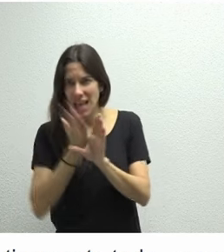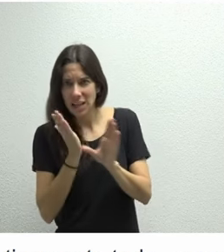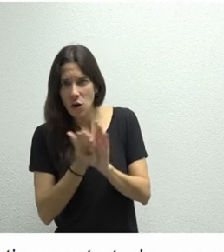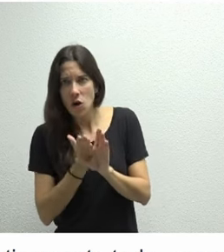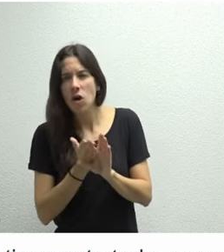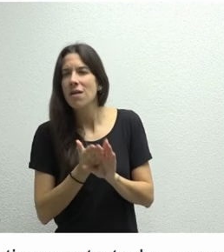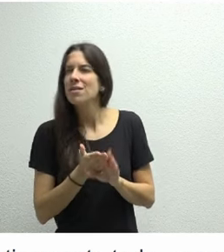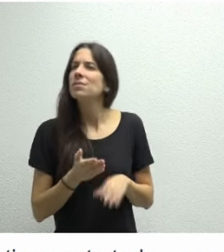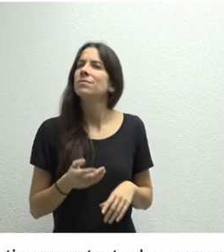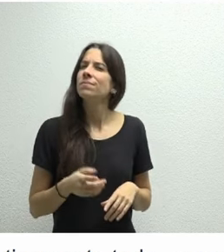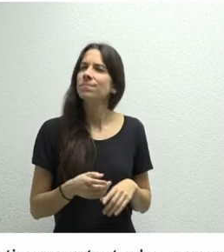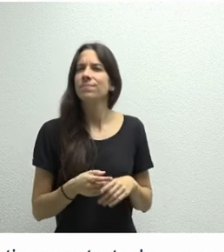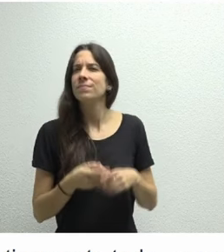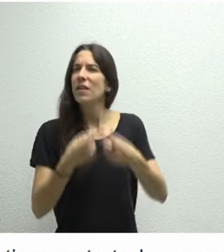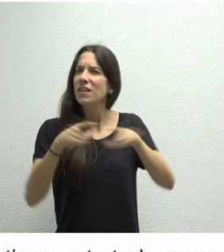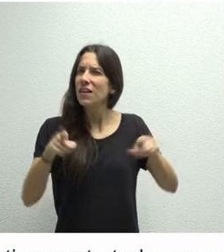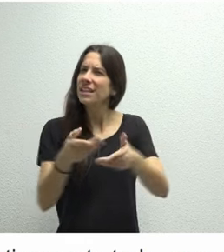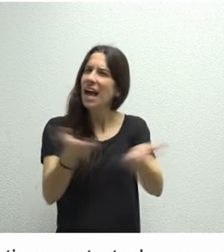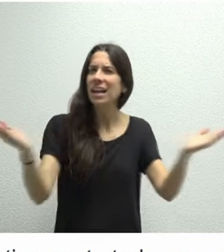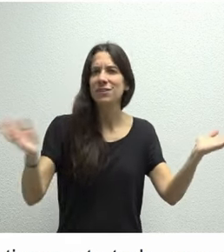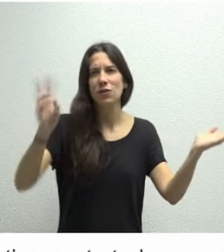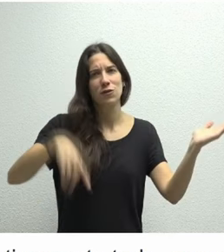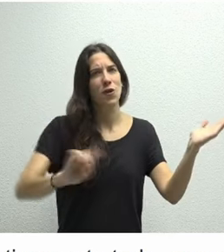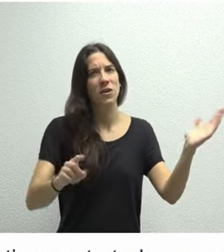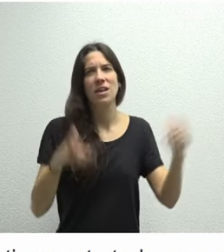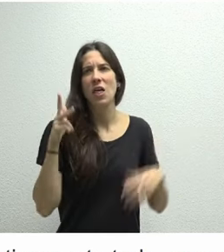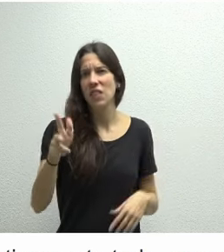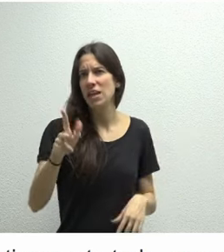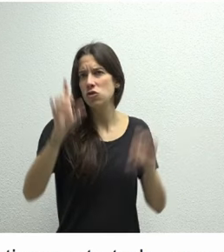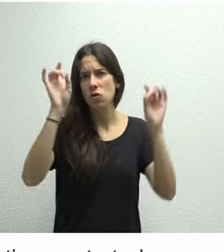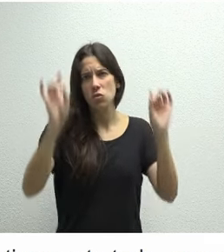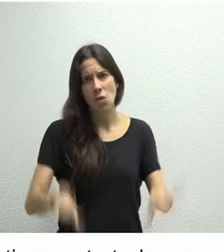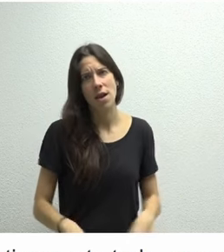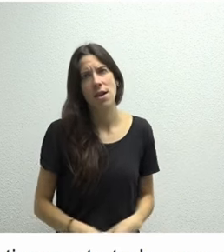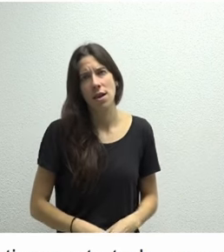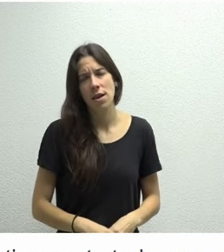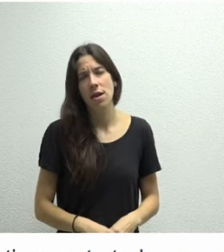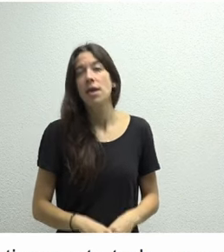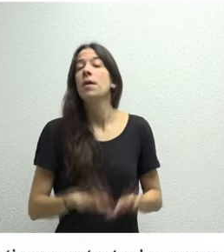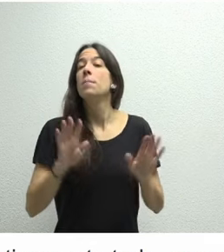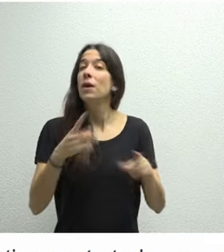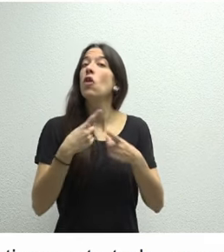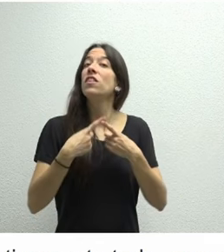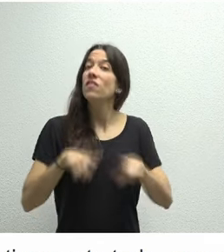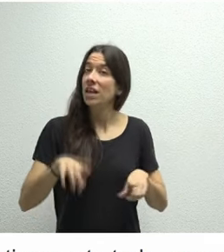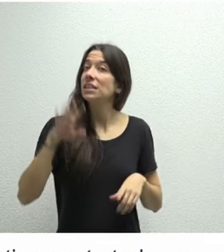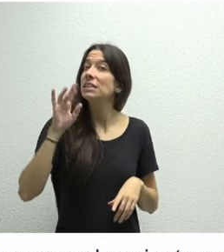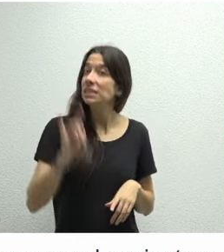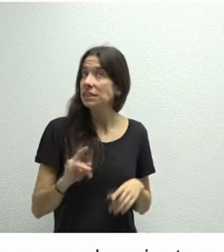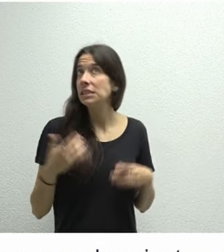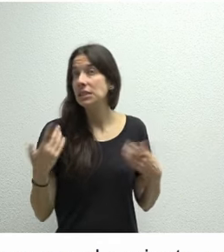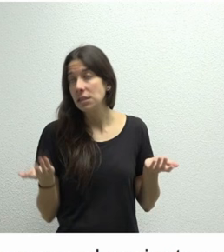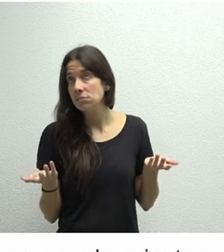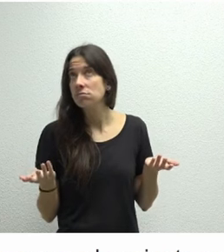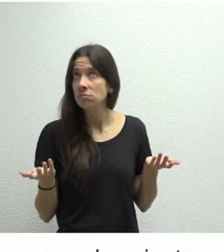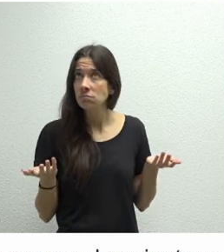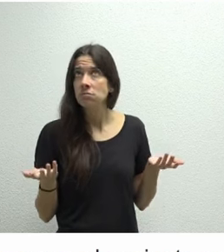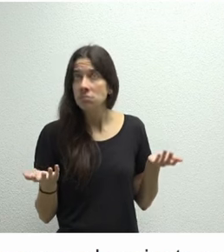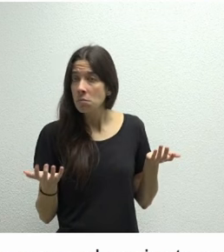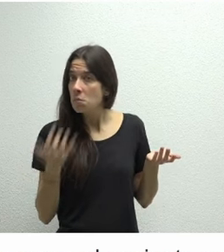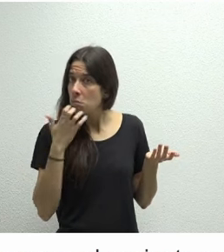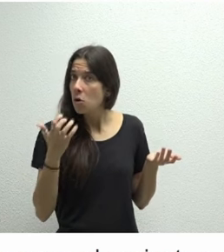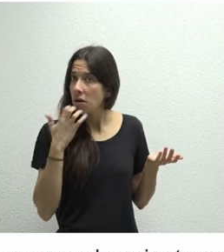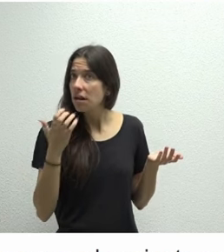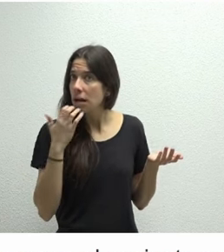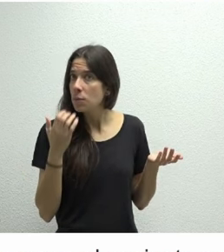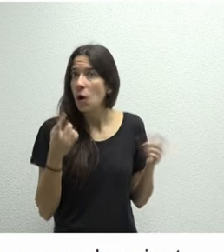diferente al resto en cuanto a derecho si es diferente posiblemente en eh Bueno en lo en